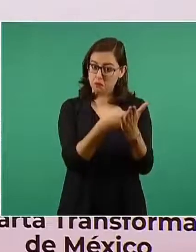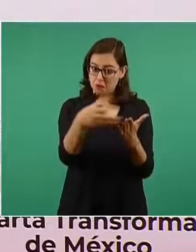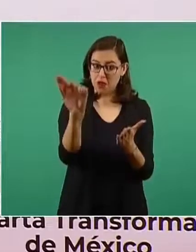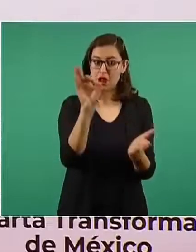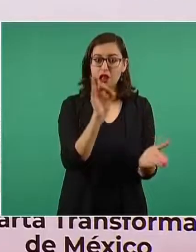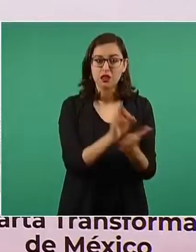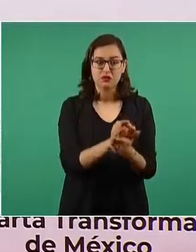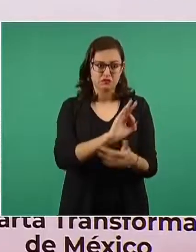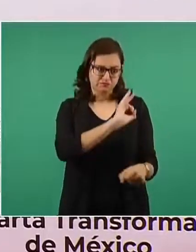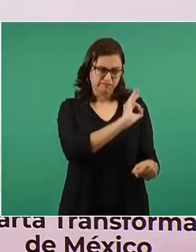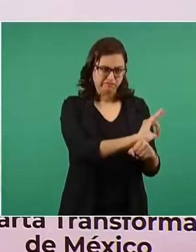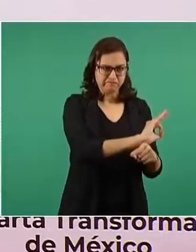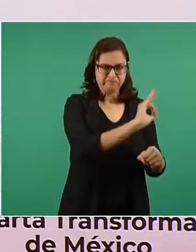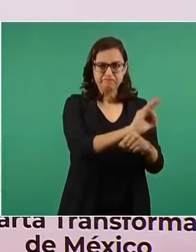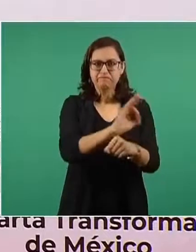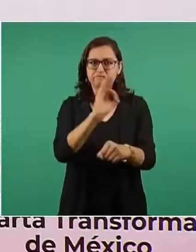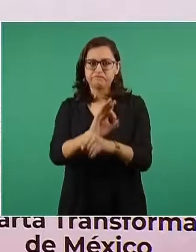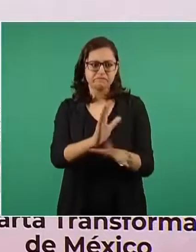los burócratas